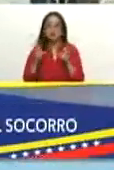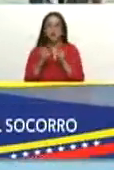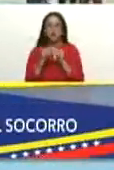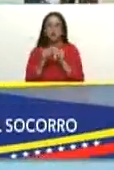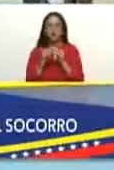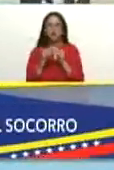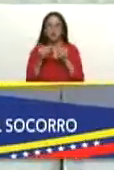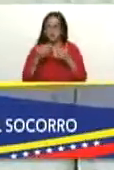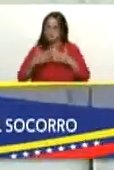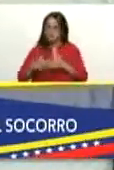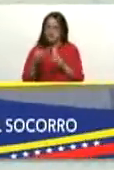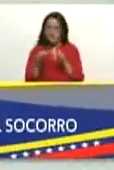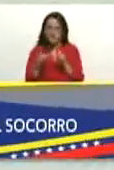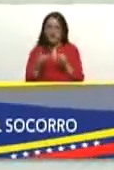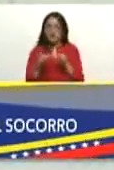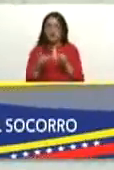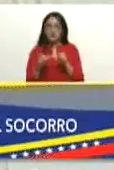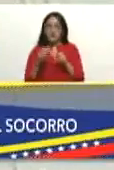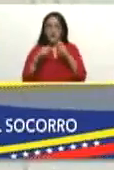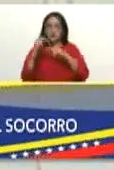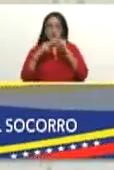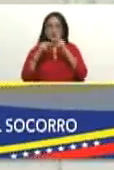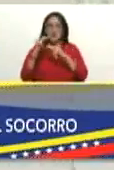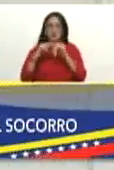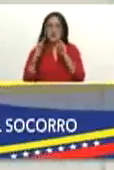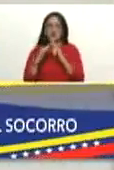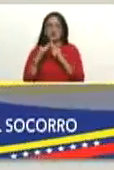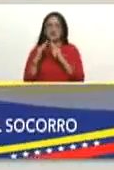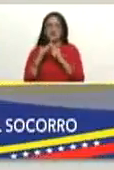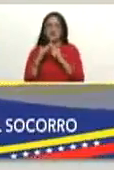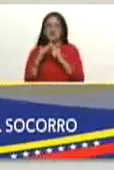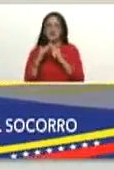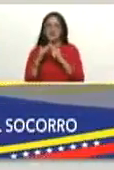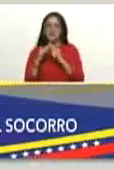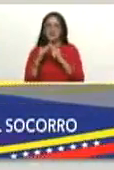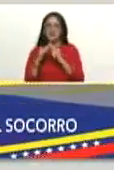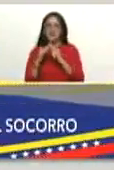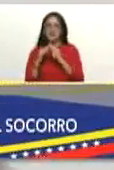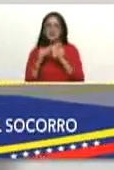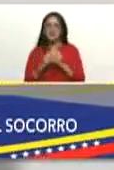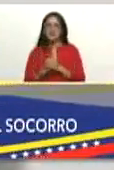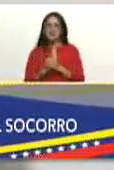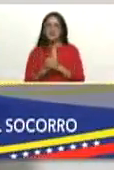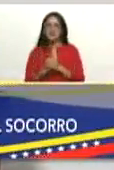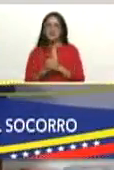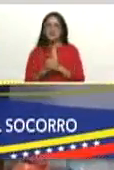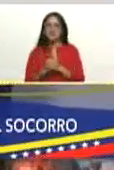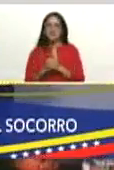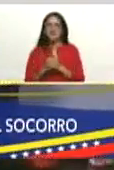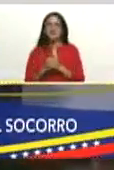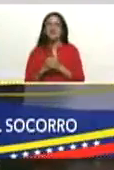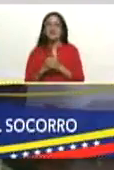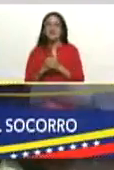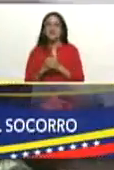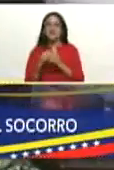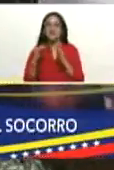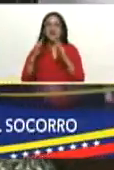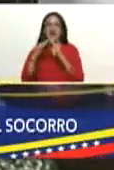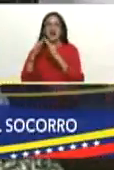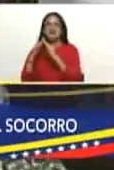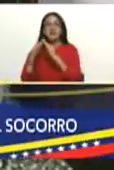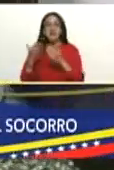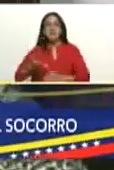Y vamos para adelante, construyendo vivienda. Y faltaba estas hermosas casas, las llamadas tetracasas. Un elemento